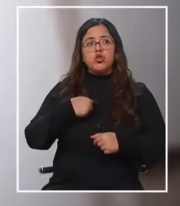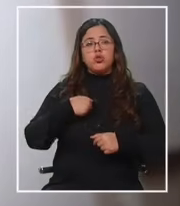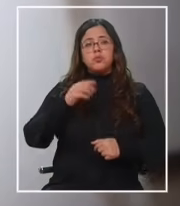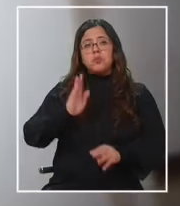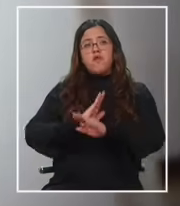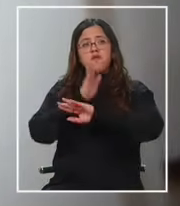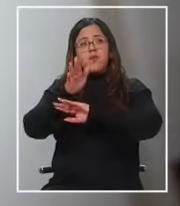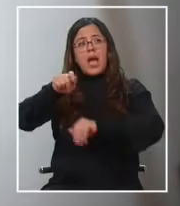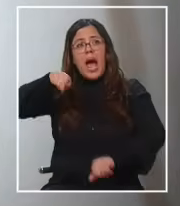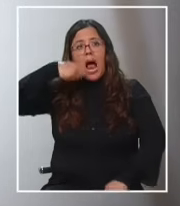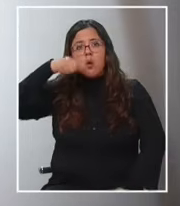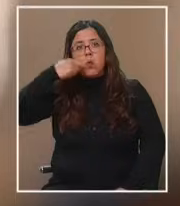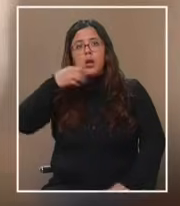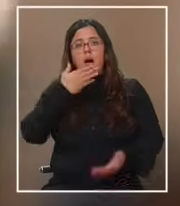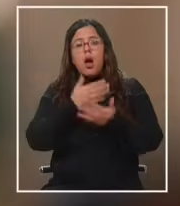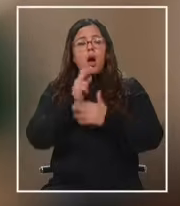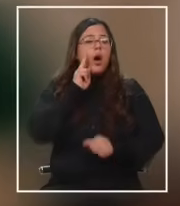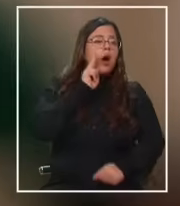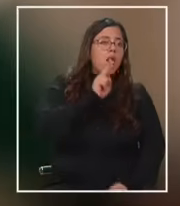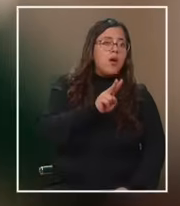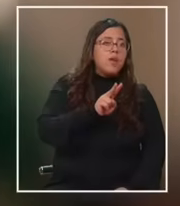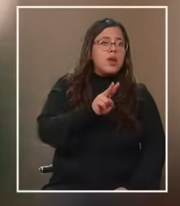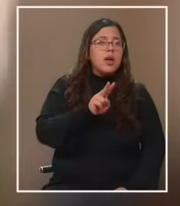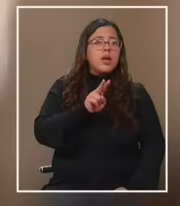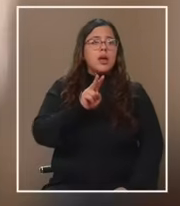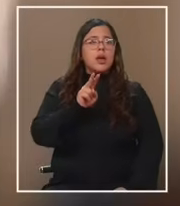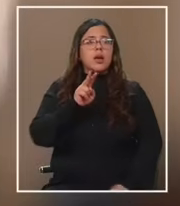almorzar y yo la miré. Y ella estaba